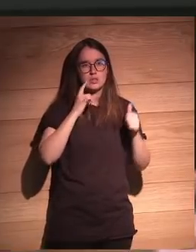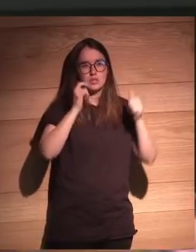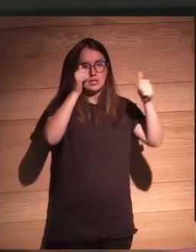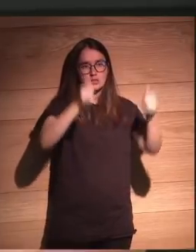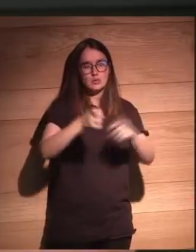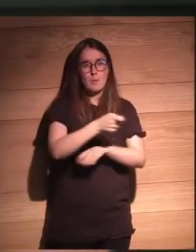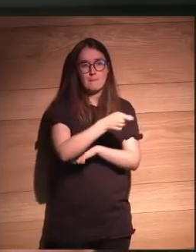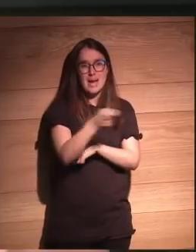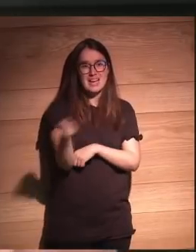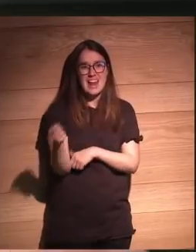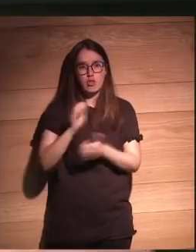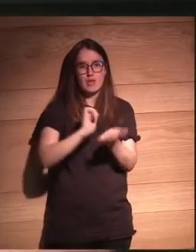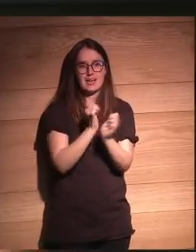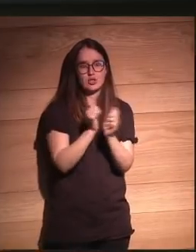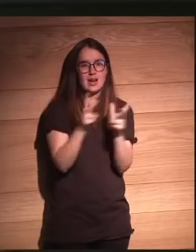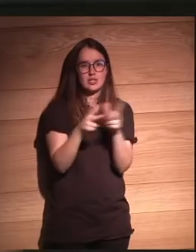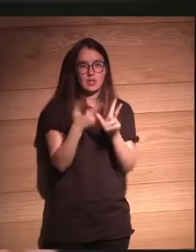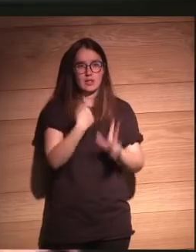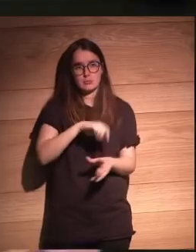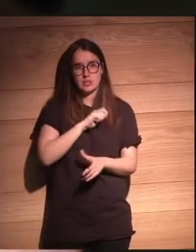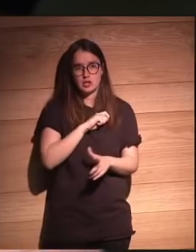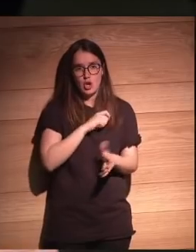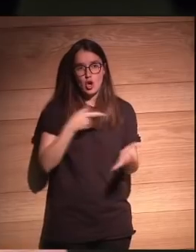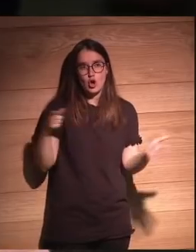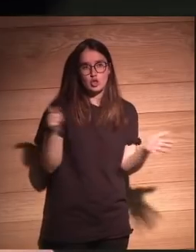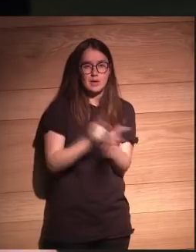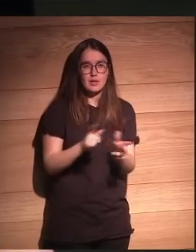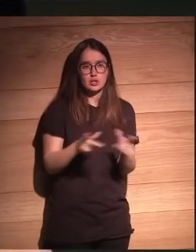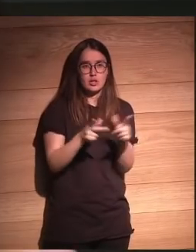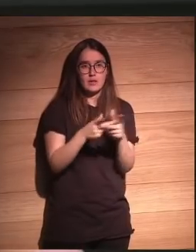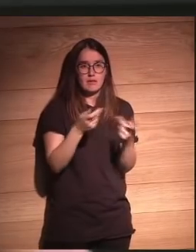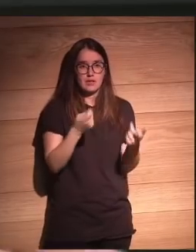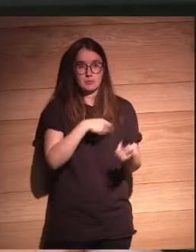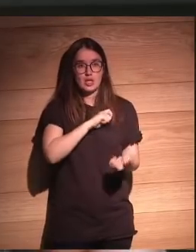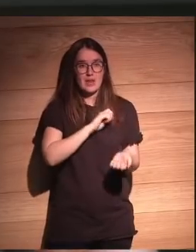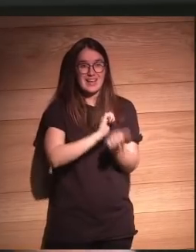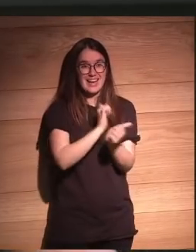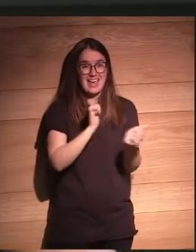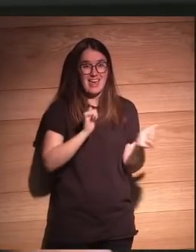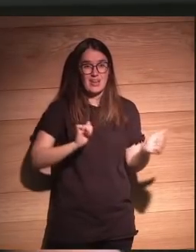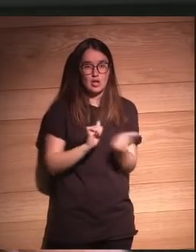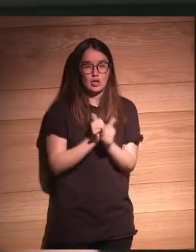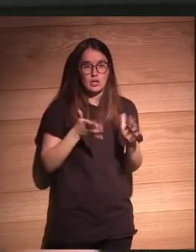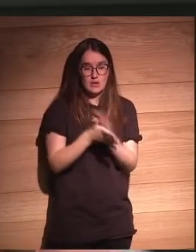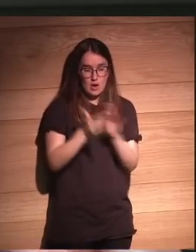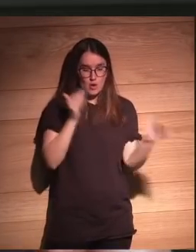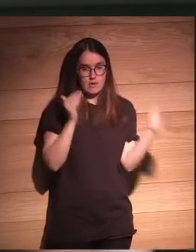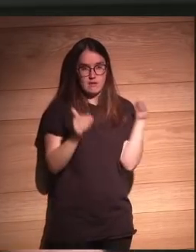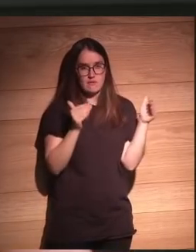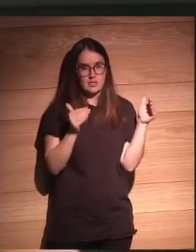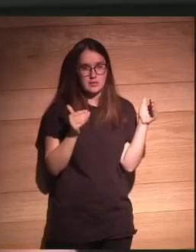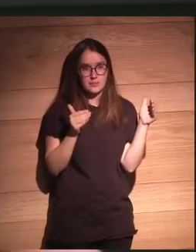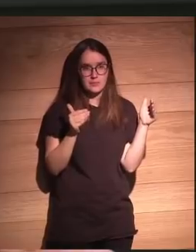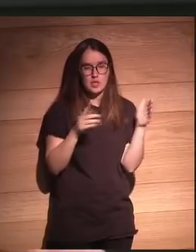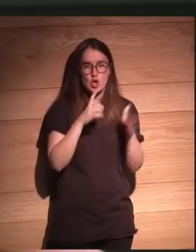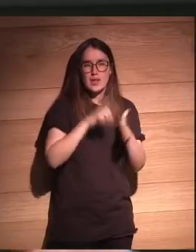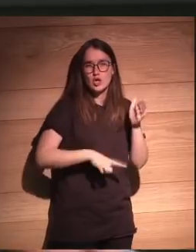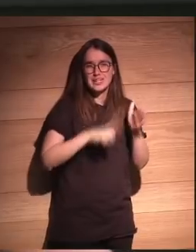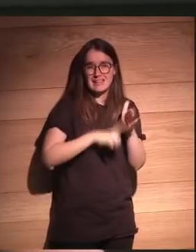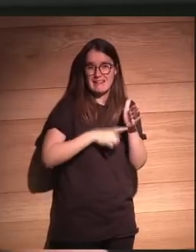de crédito a la sociedad española, van a inundar otra vez la sociedad española de crédito. Se ha pasado de una fase, aquí la burbuja de los